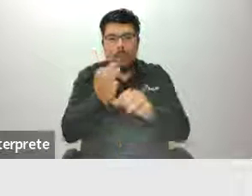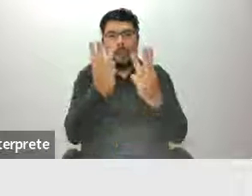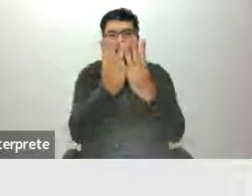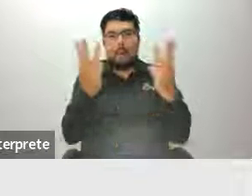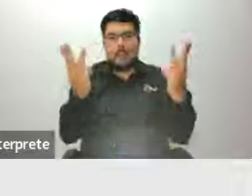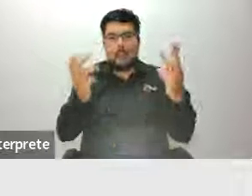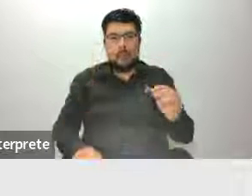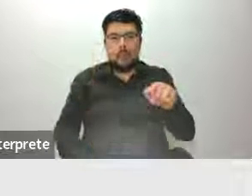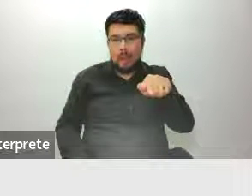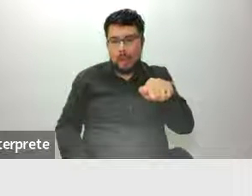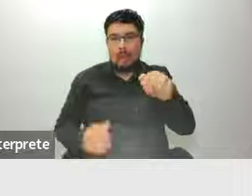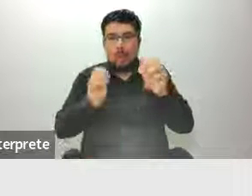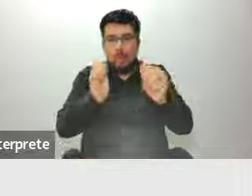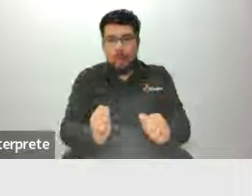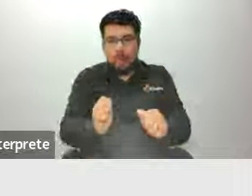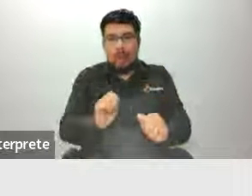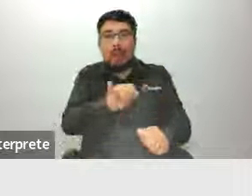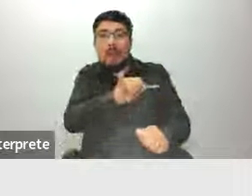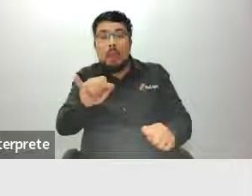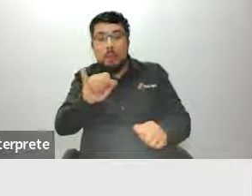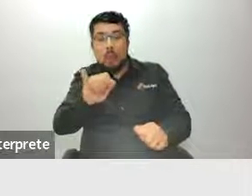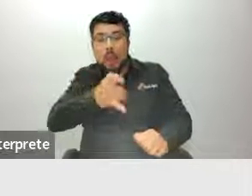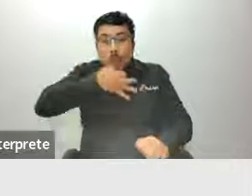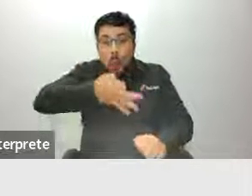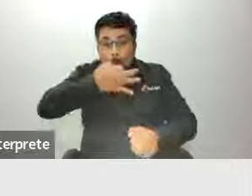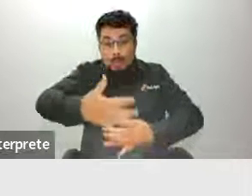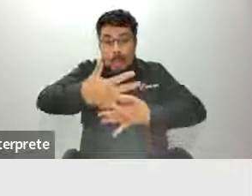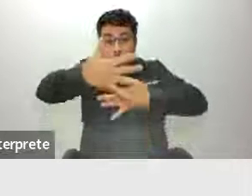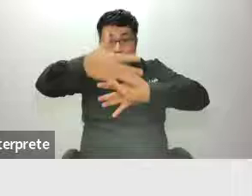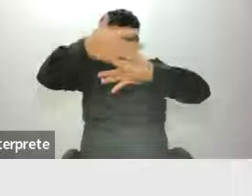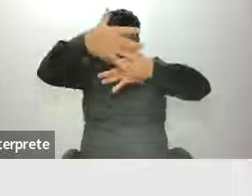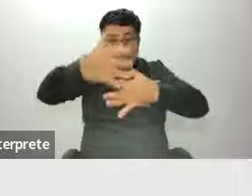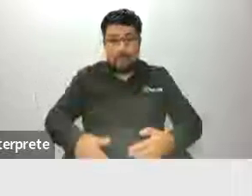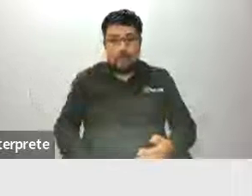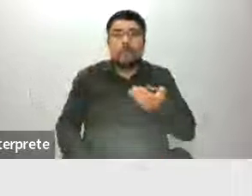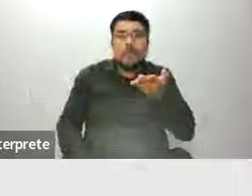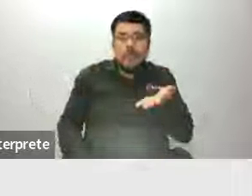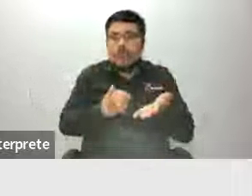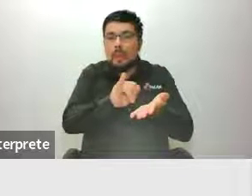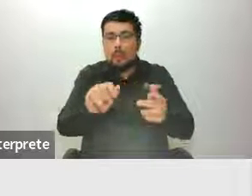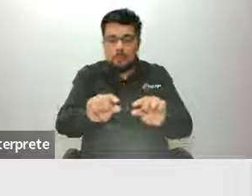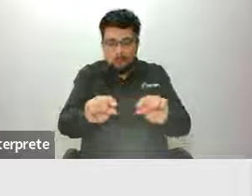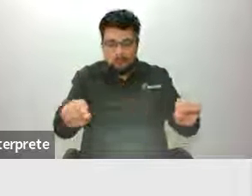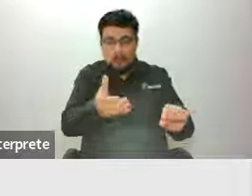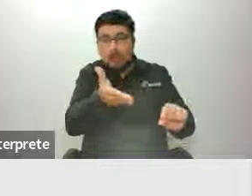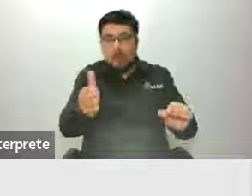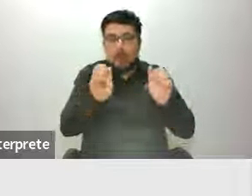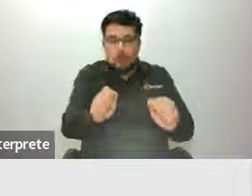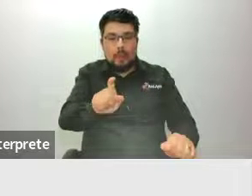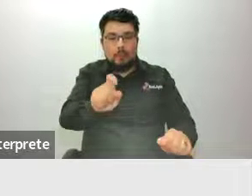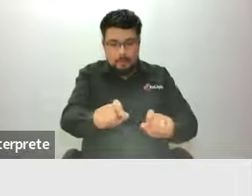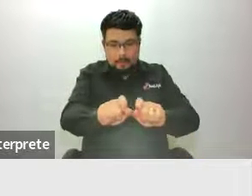ratito a dejar ahí en los comentarios del chat, les vamos a dejar el enlace ya para que puedan acceder más